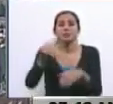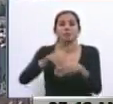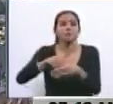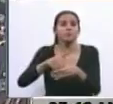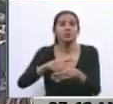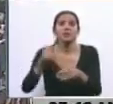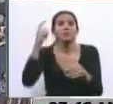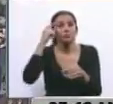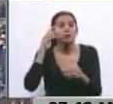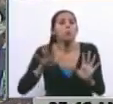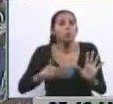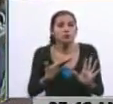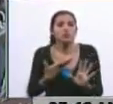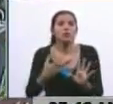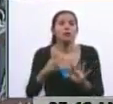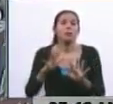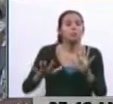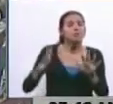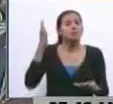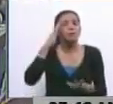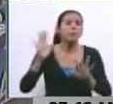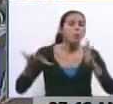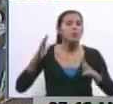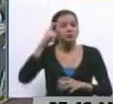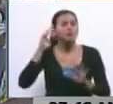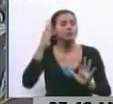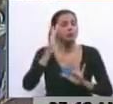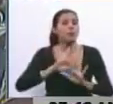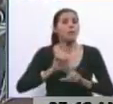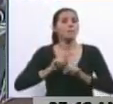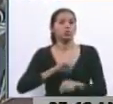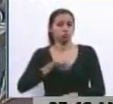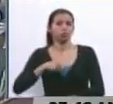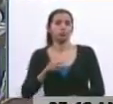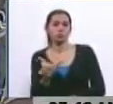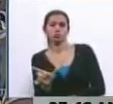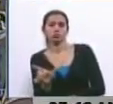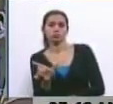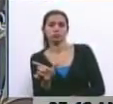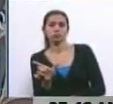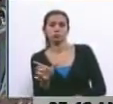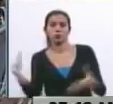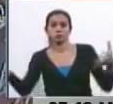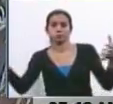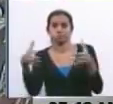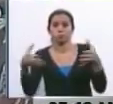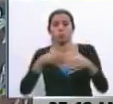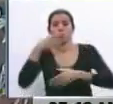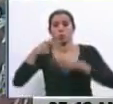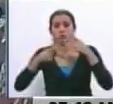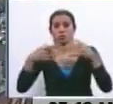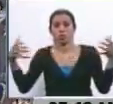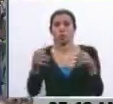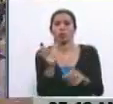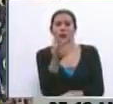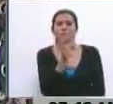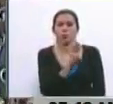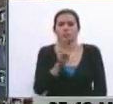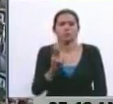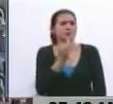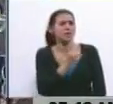probable. Sin embargo, nosotros, el Partido Socialista Unido de Venezuela, el Gran Polo Patriótico, hicimos una denuncia, porque es que